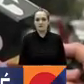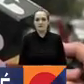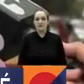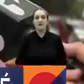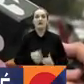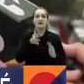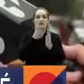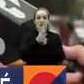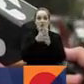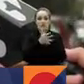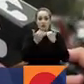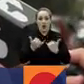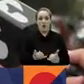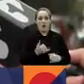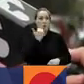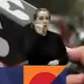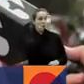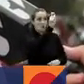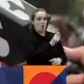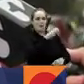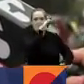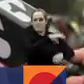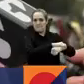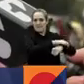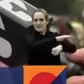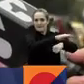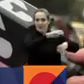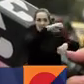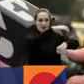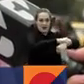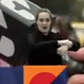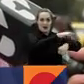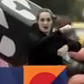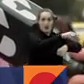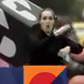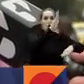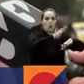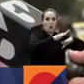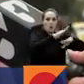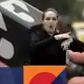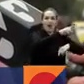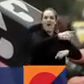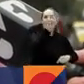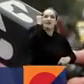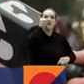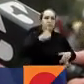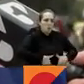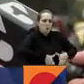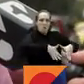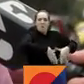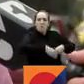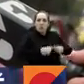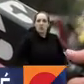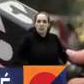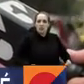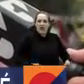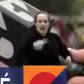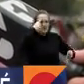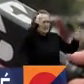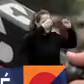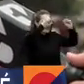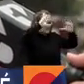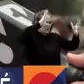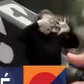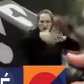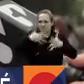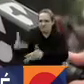información es que está capturada, el bebé está ya hoy en manos de Bienestar Familiar, se encuentra en buen estado de salud